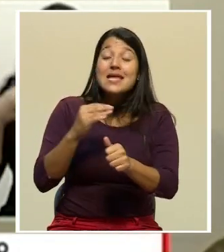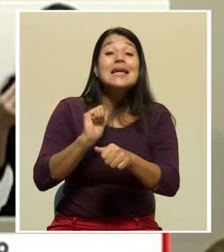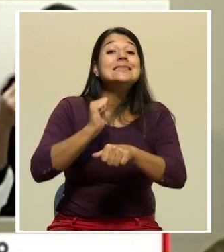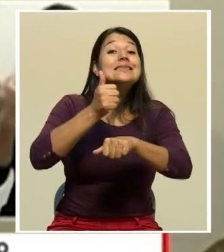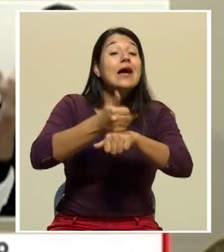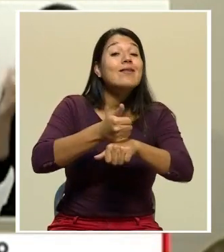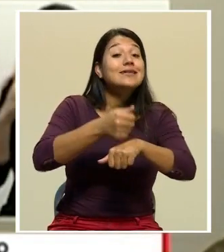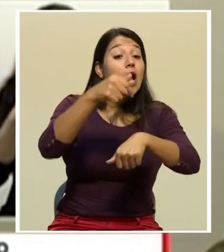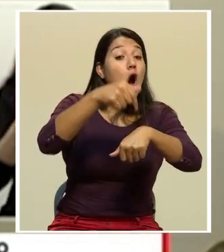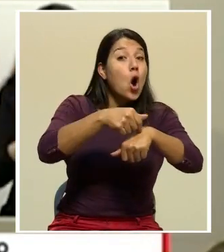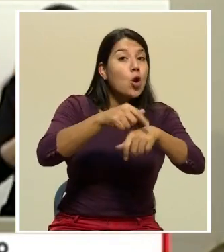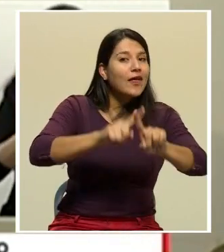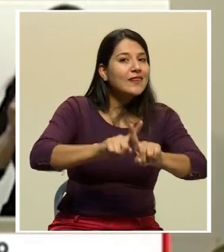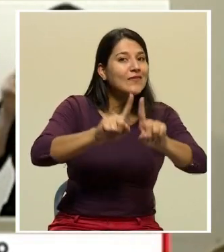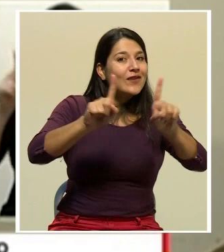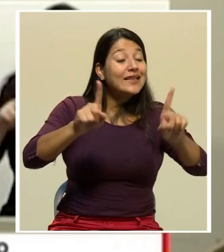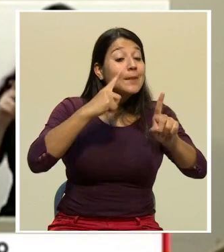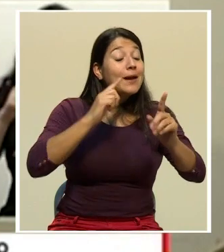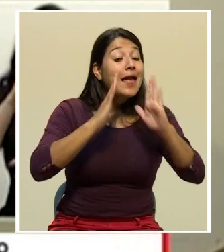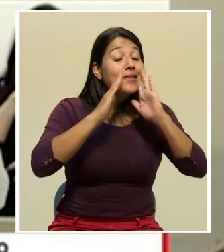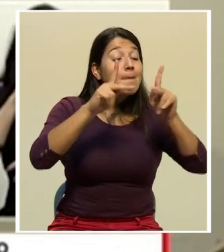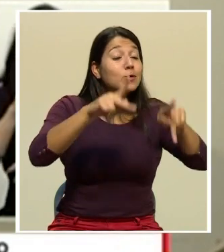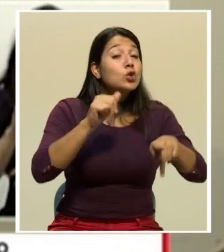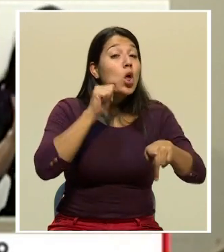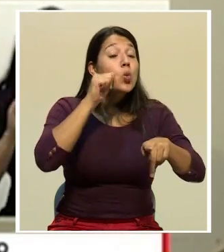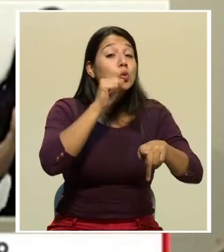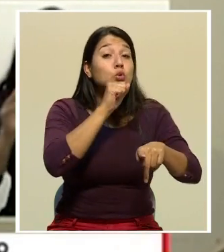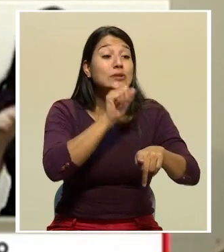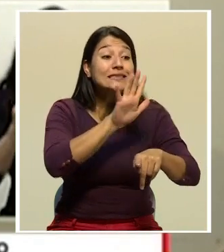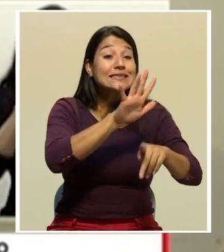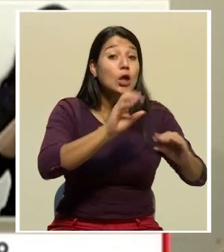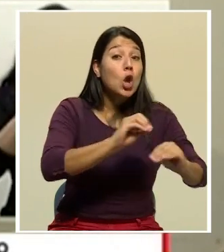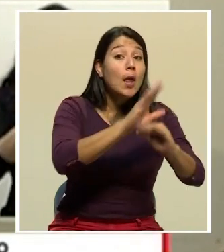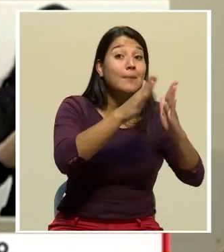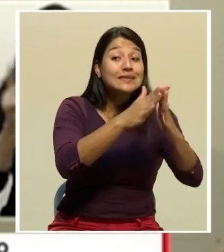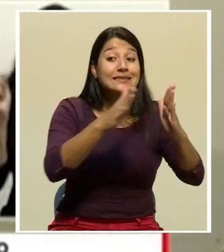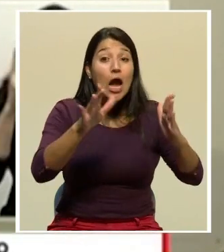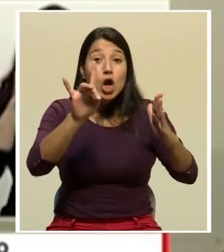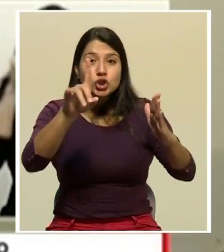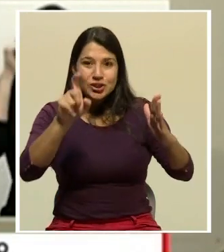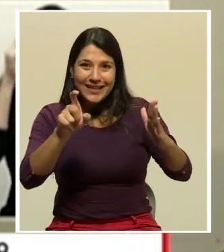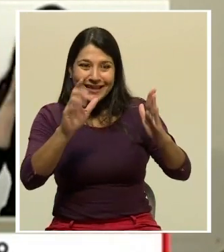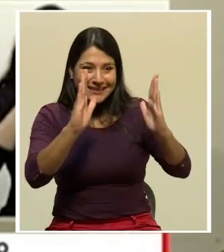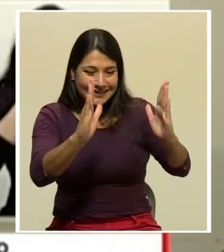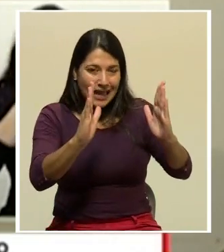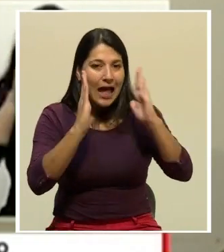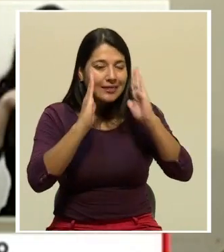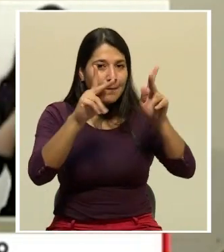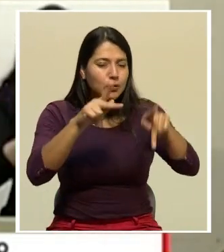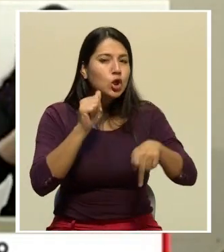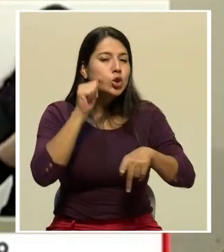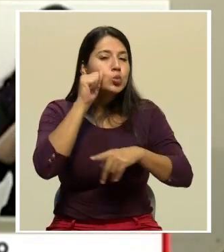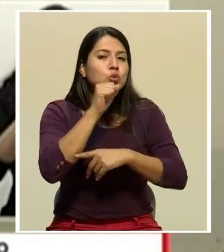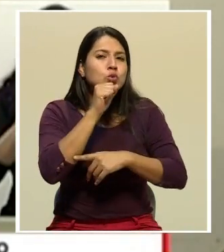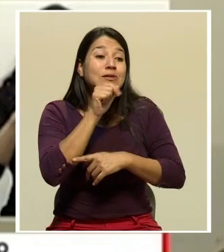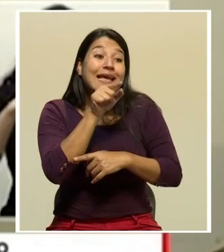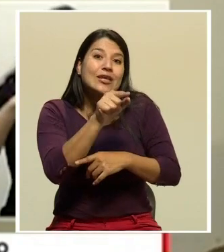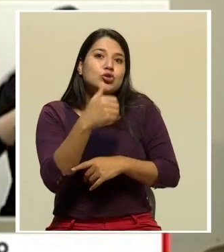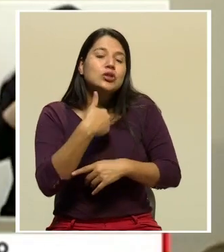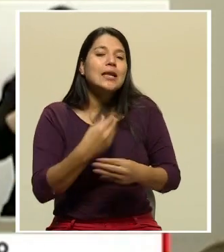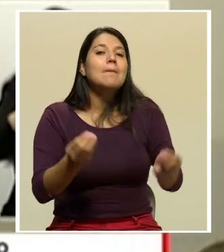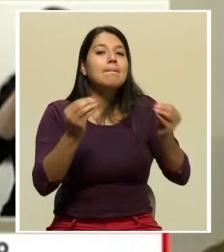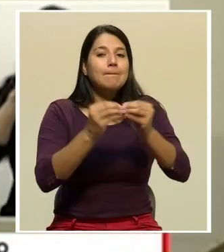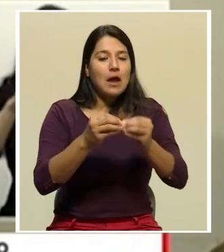diferenciada para personas adultas mayores de 5 a 8:30 por el alto riesgo en el cual inciden en